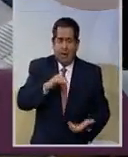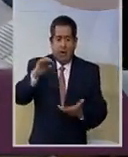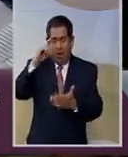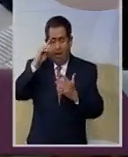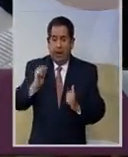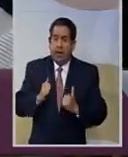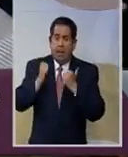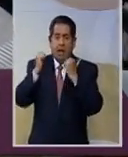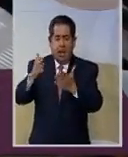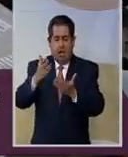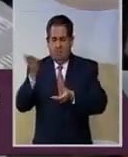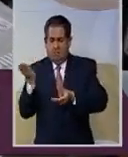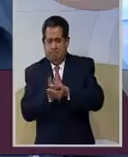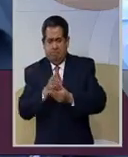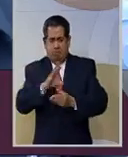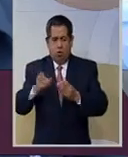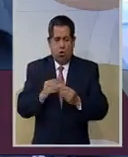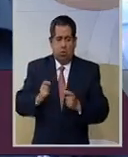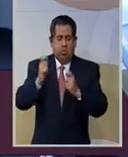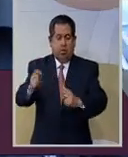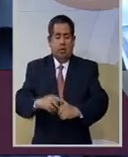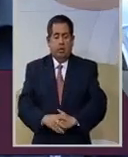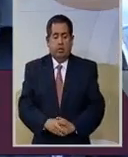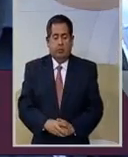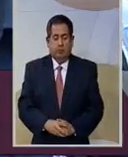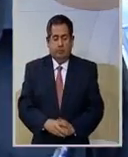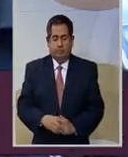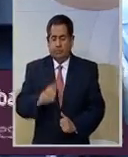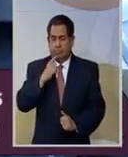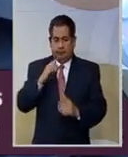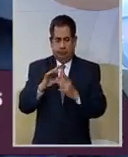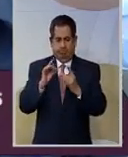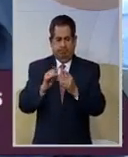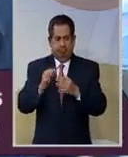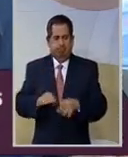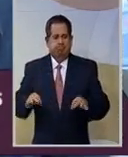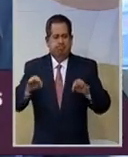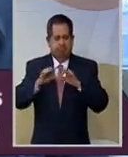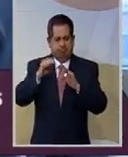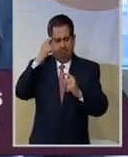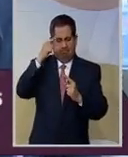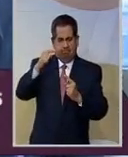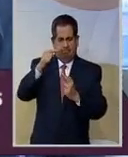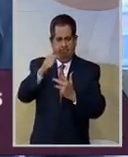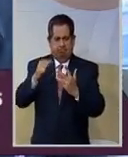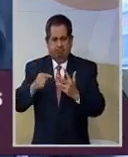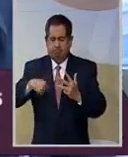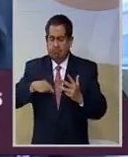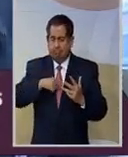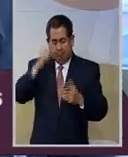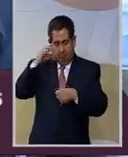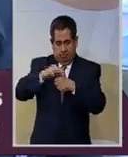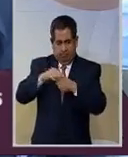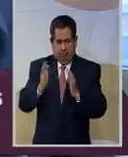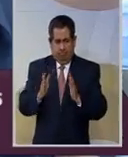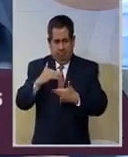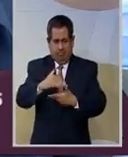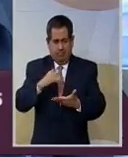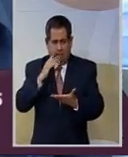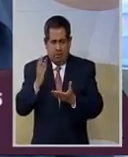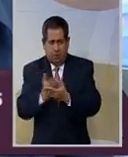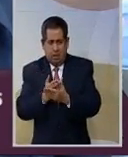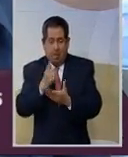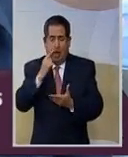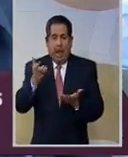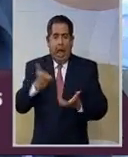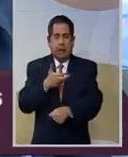los expedientes correspondientes. El presidente, en este caso un servidor, pues si nos toca entregar el paquete electoral ya totalmente sellado. Una vez